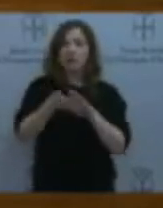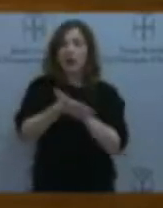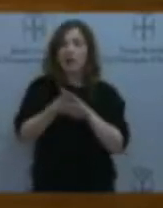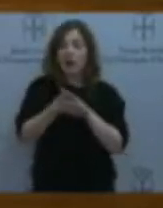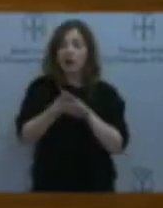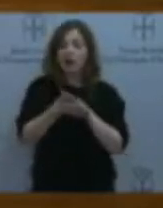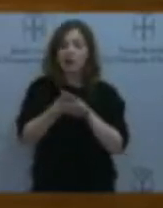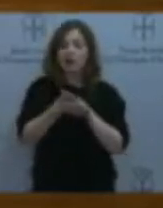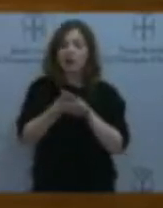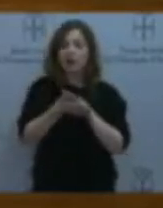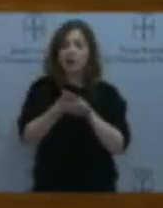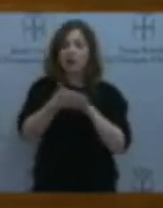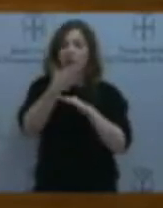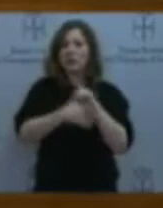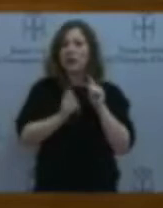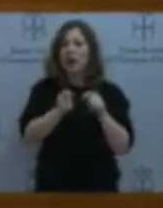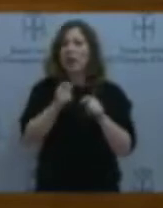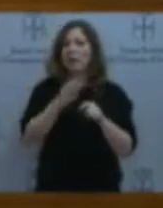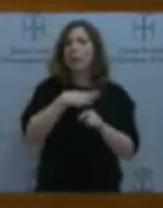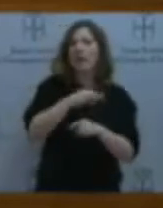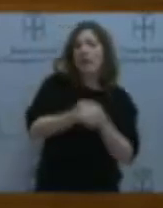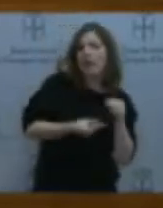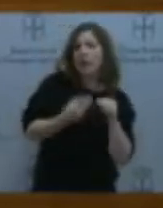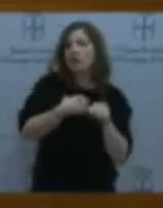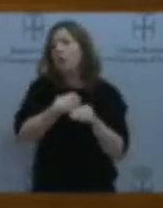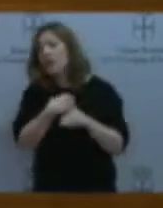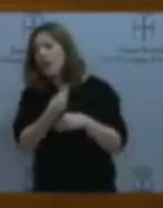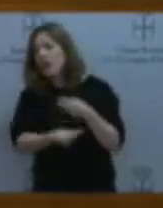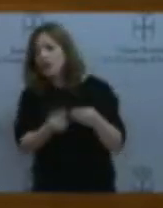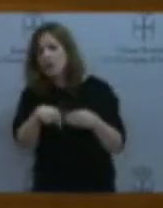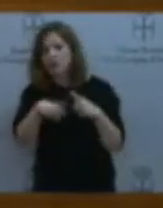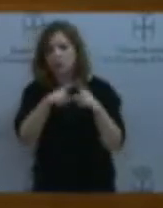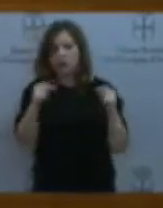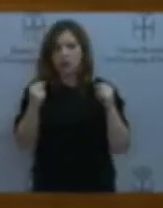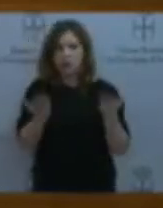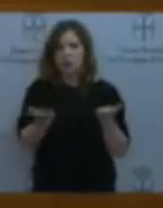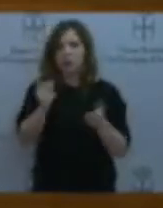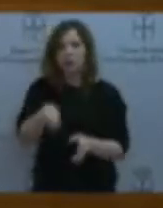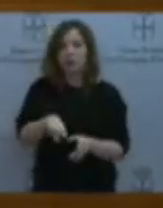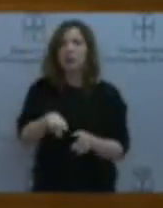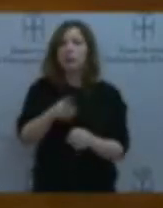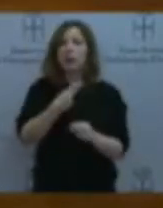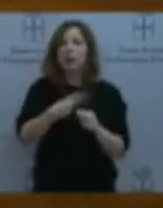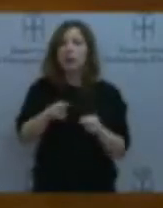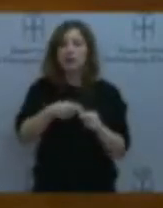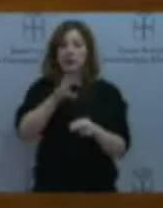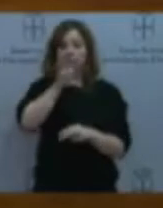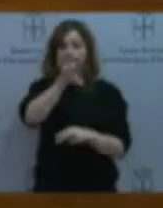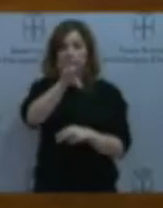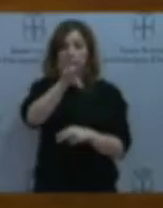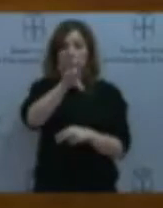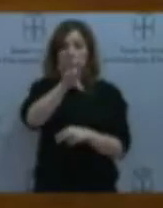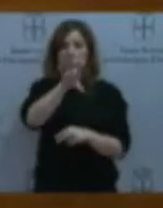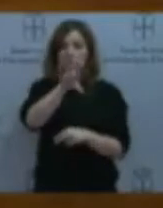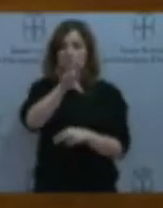limitantes, de lo que se puede y no se puede hacer en Asturias y de cómo las políticas estatales estrangulan